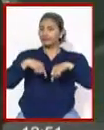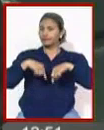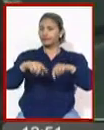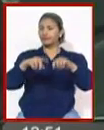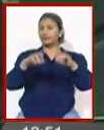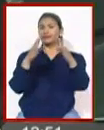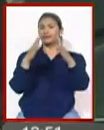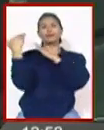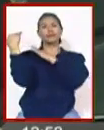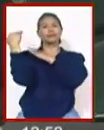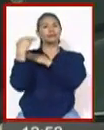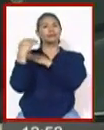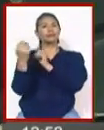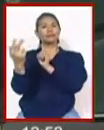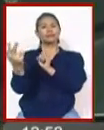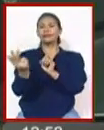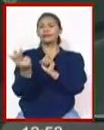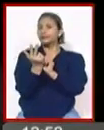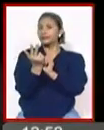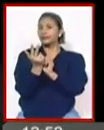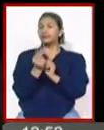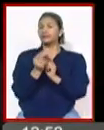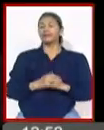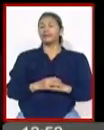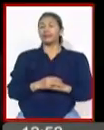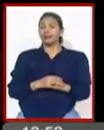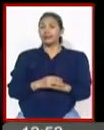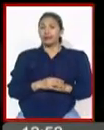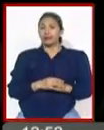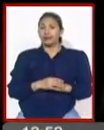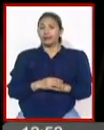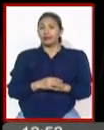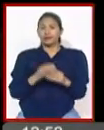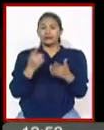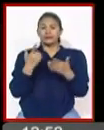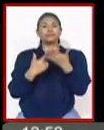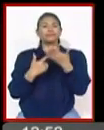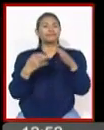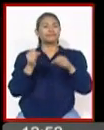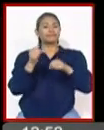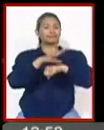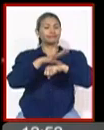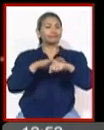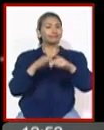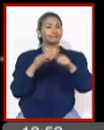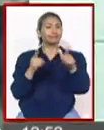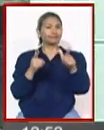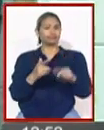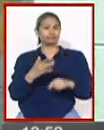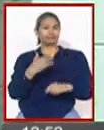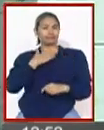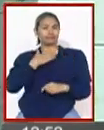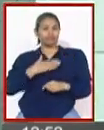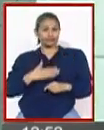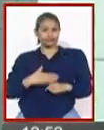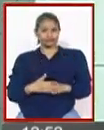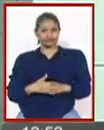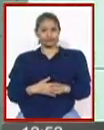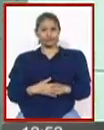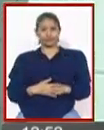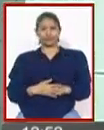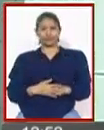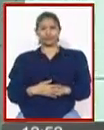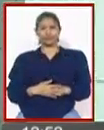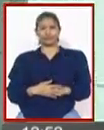fue interceptado por tres delincuentes, los cuales le ocasionan una herida por arma de fuego a la altura del